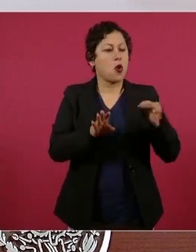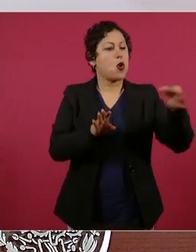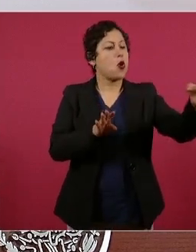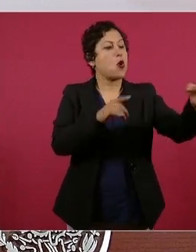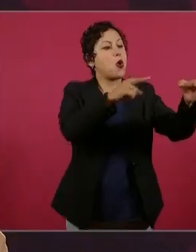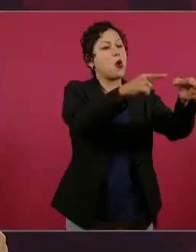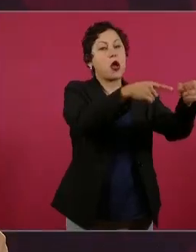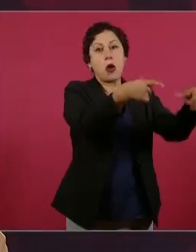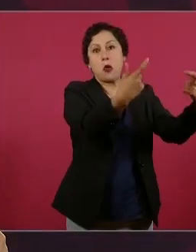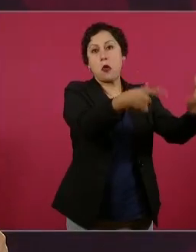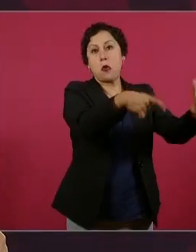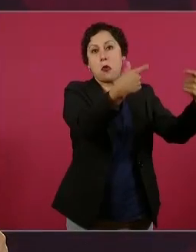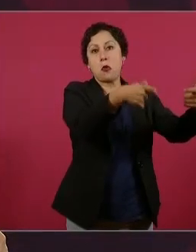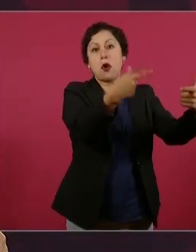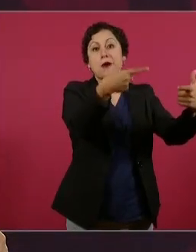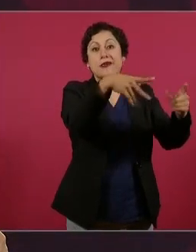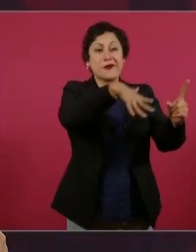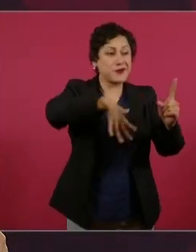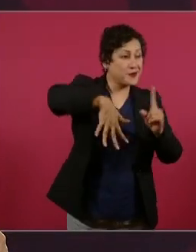de pobreza y de abandono.